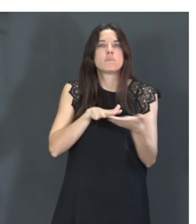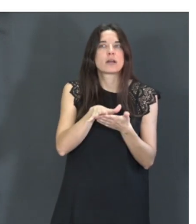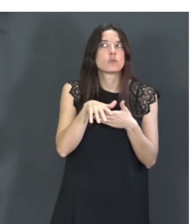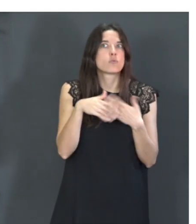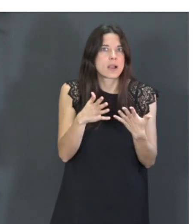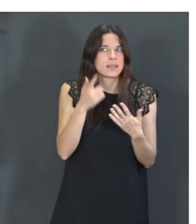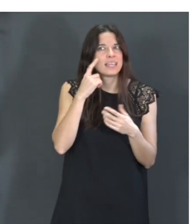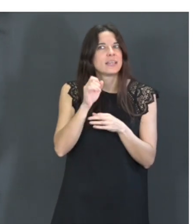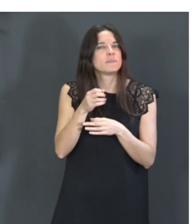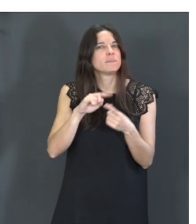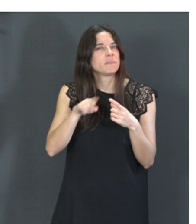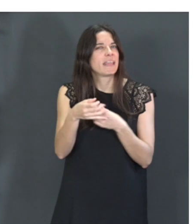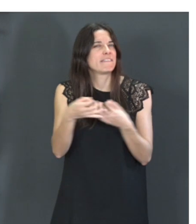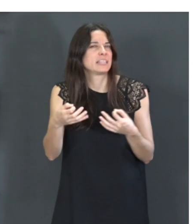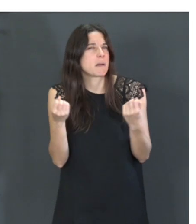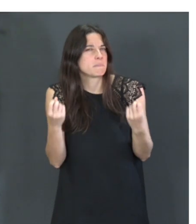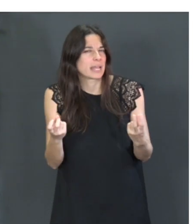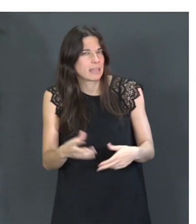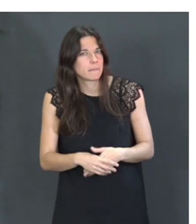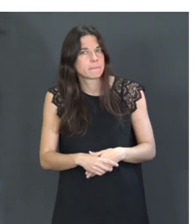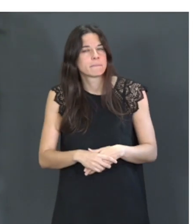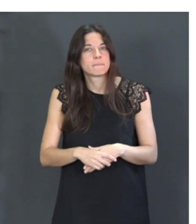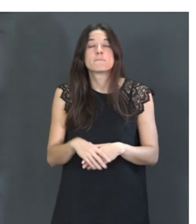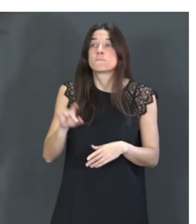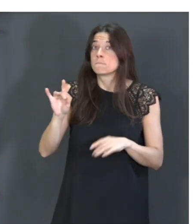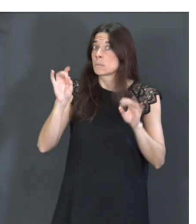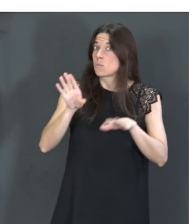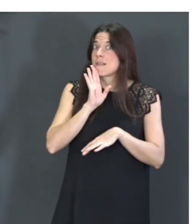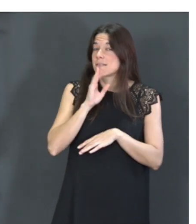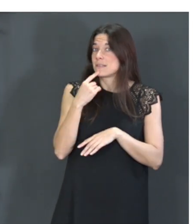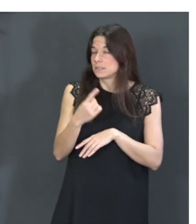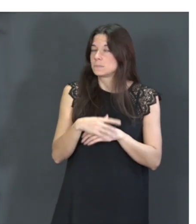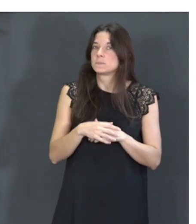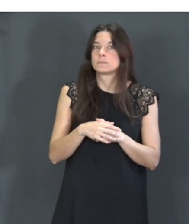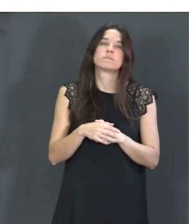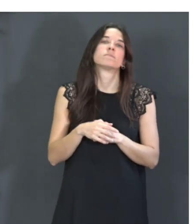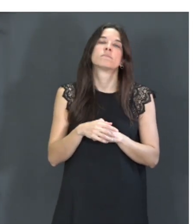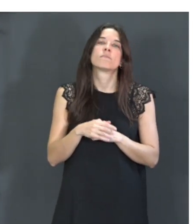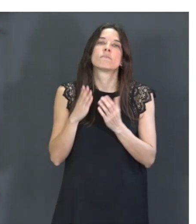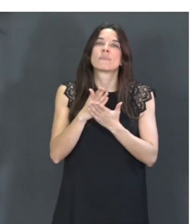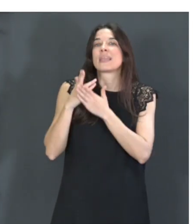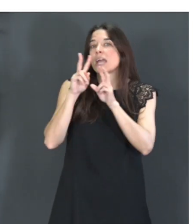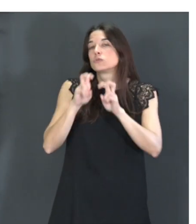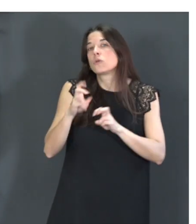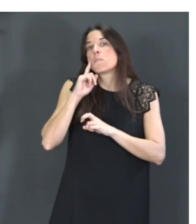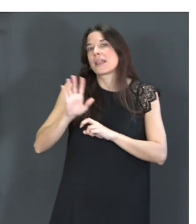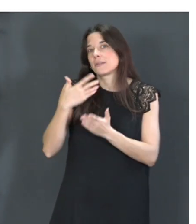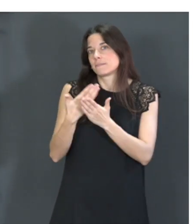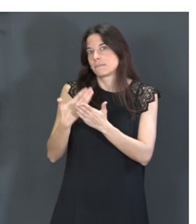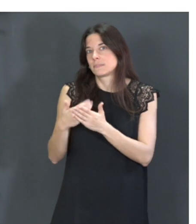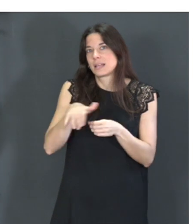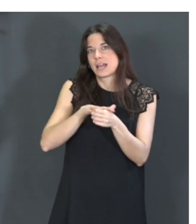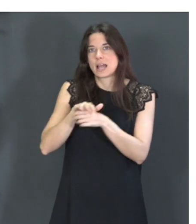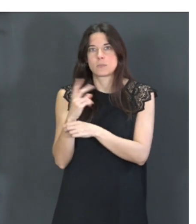efectiva la roboterapia? Sí, bueno, como había dicho antes, los estudios parecen demostrar dos campos